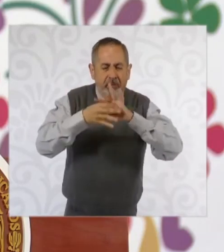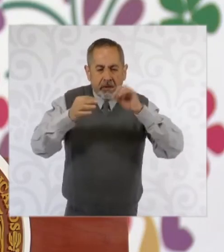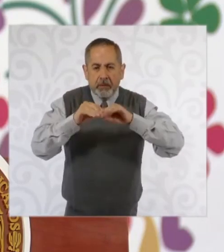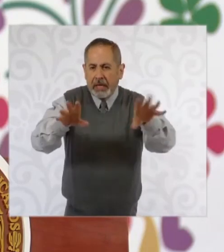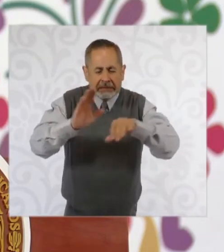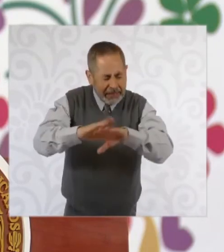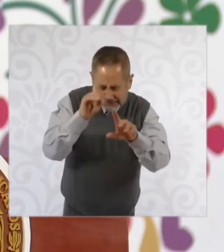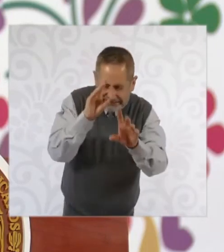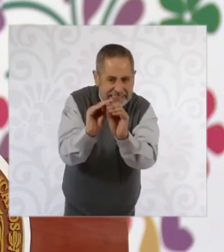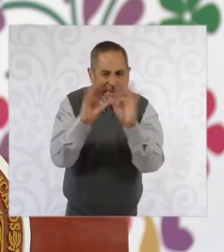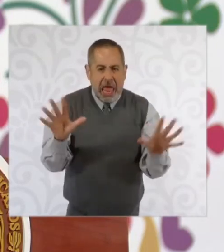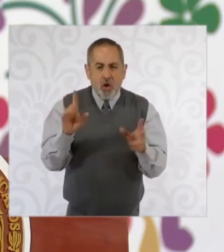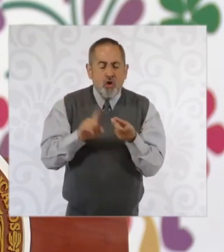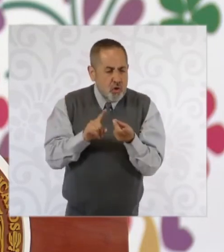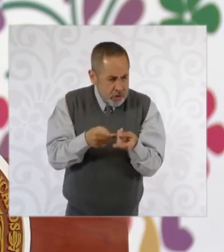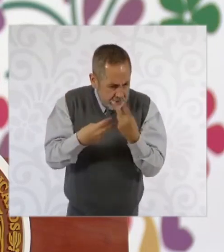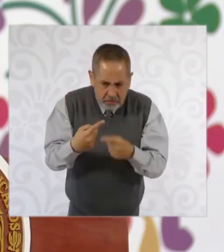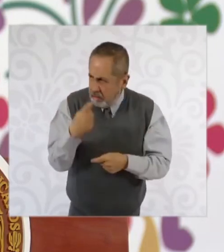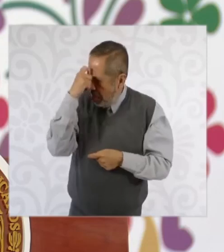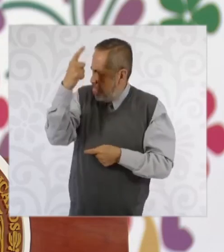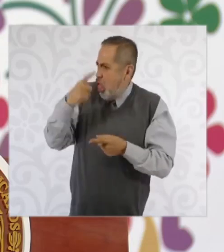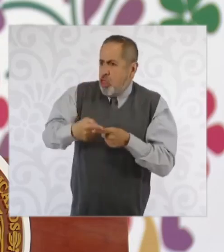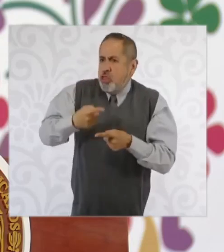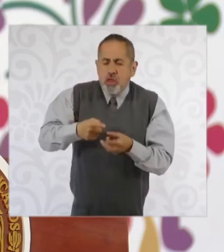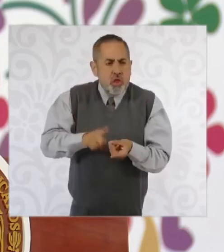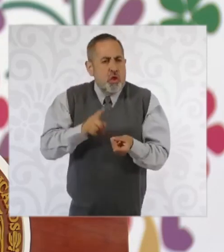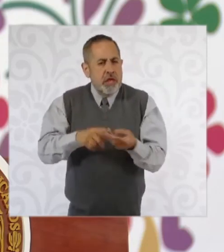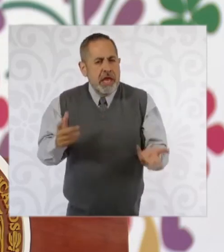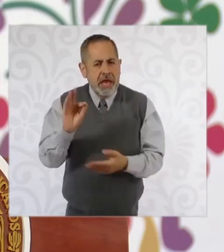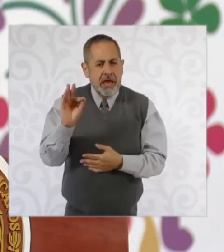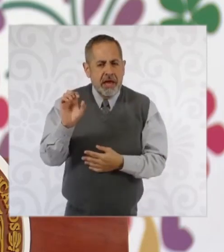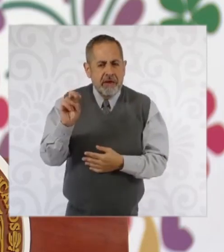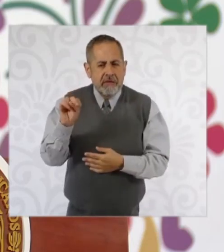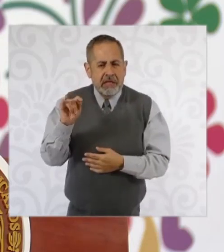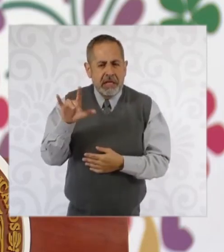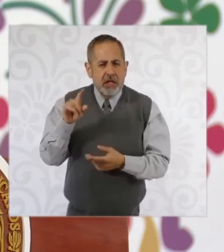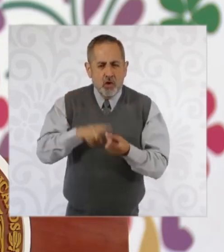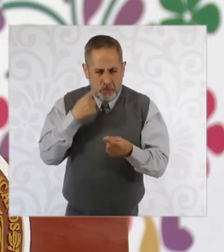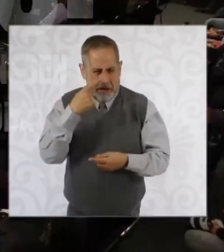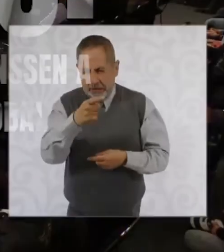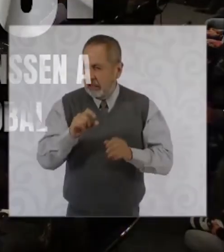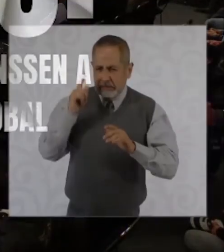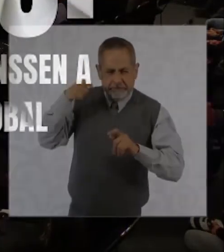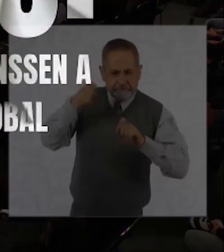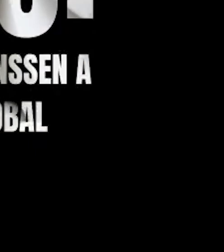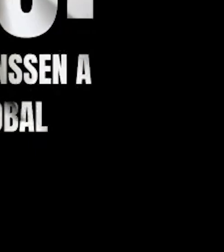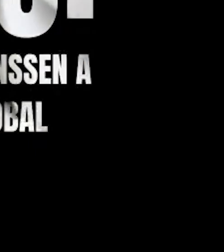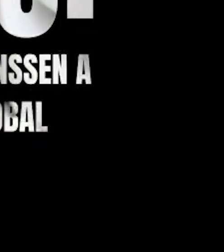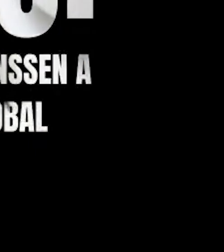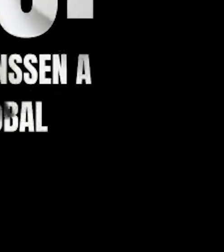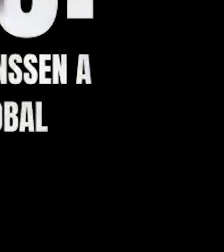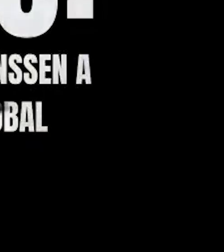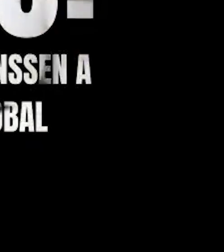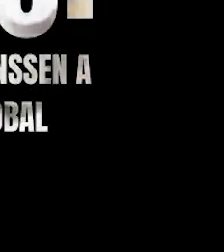viene, porque es importante frente a lo que estamos viviendo y frente a lo que vamos a vivir. Adelante.